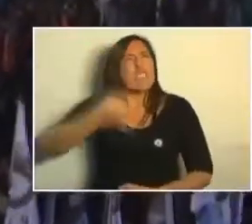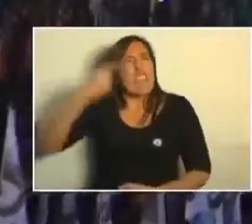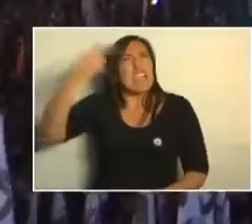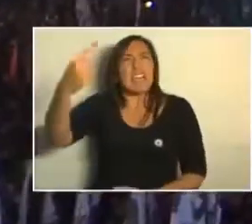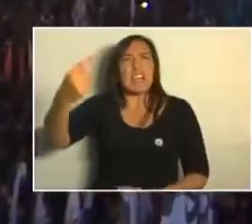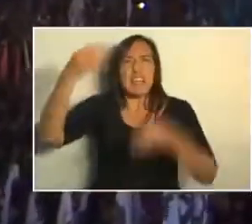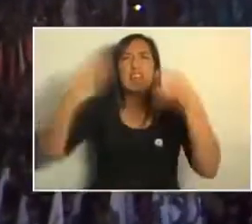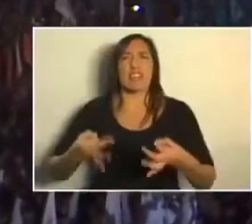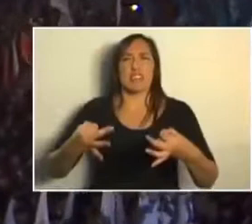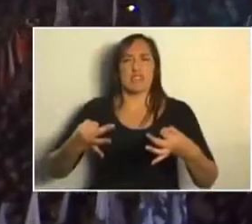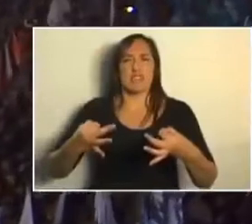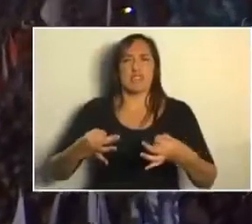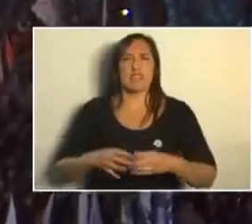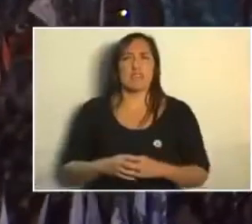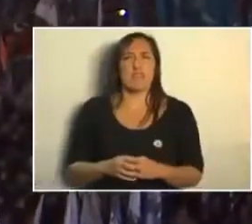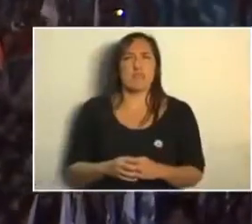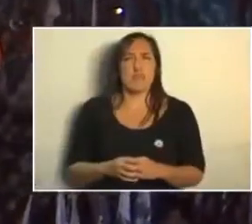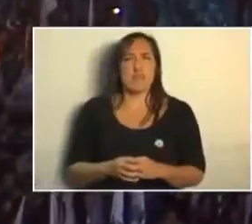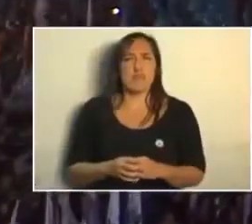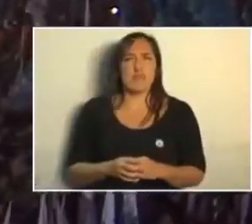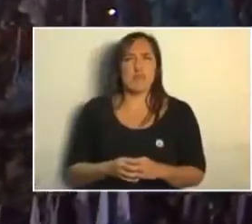convencidos, fe.